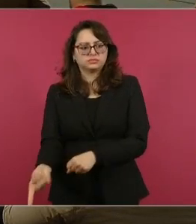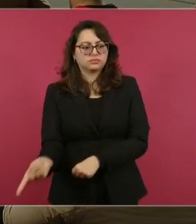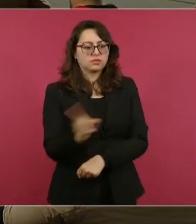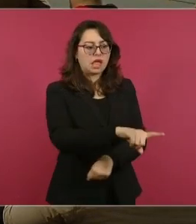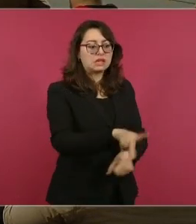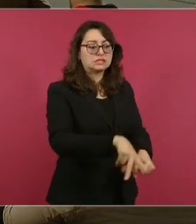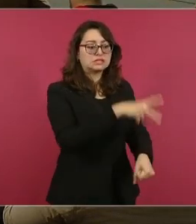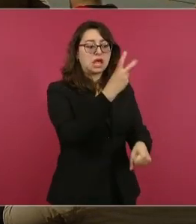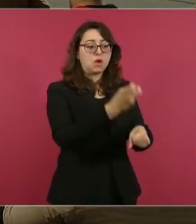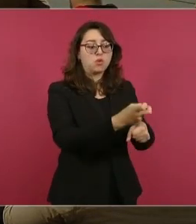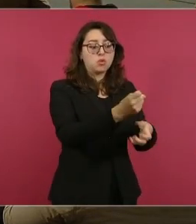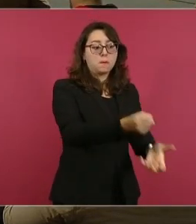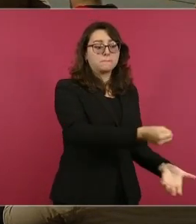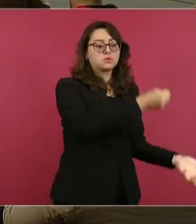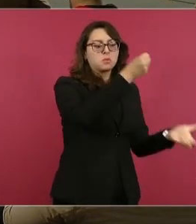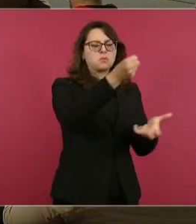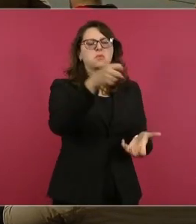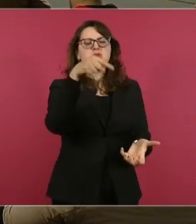Los de abajo